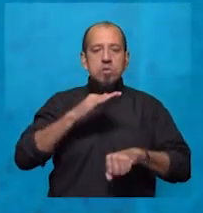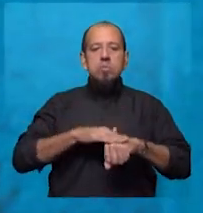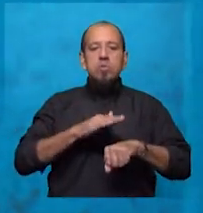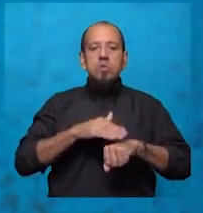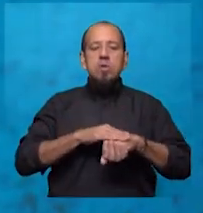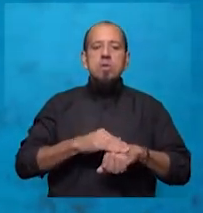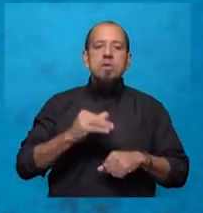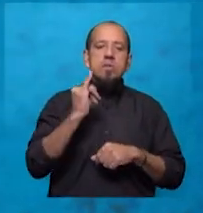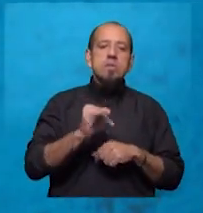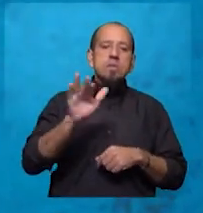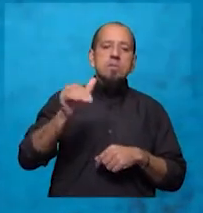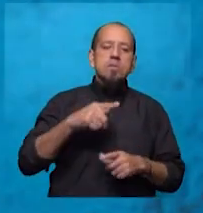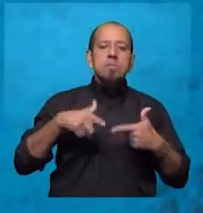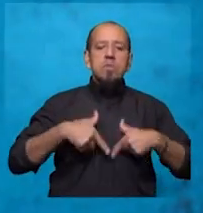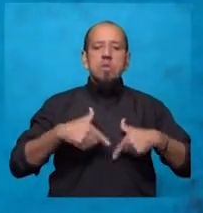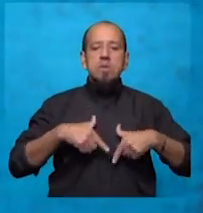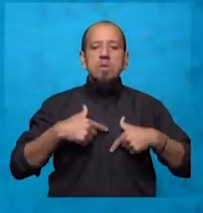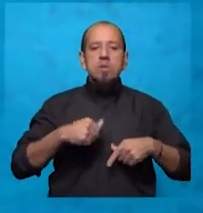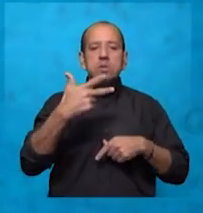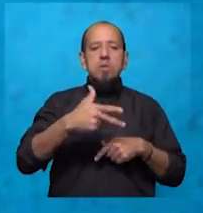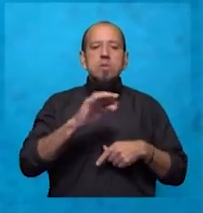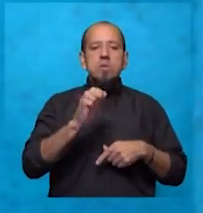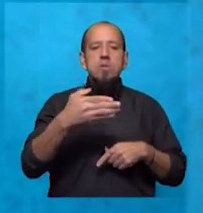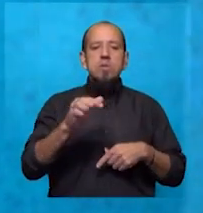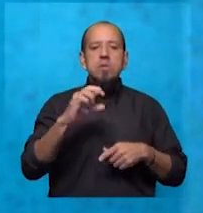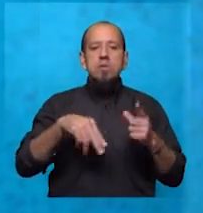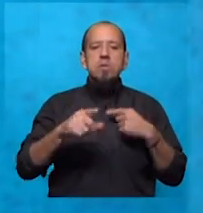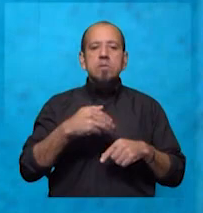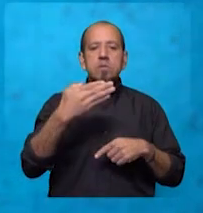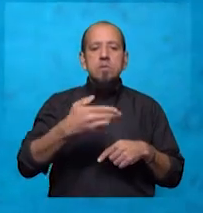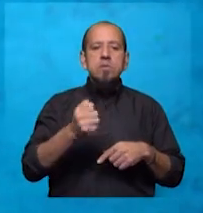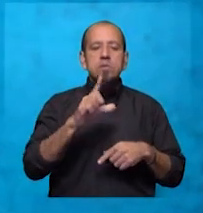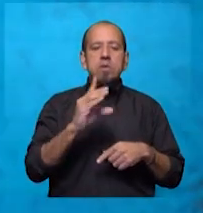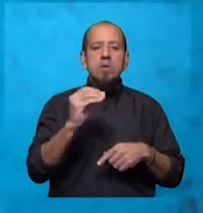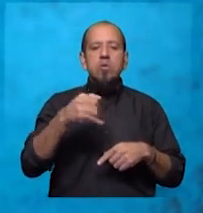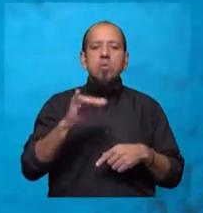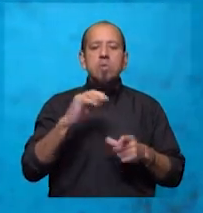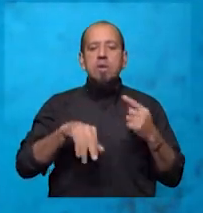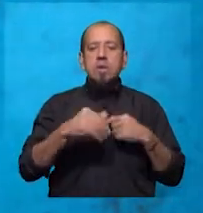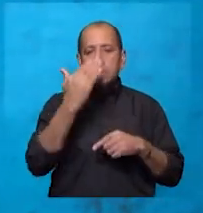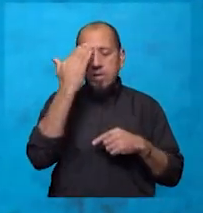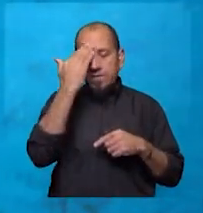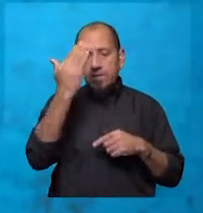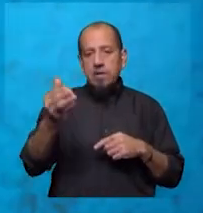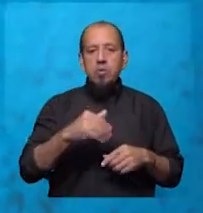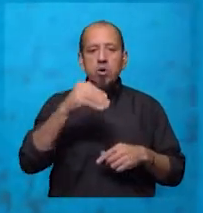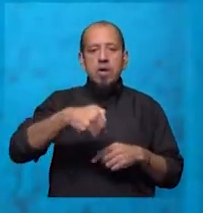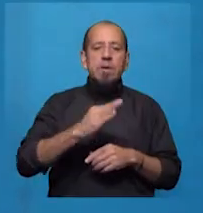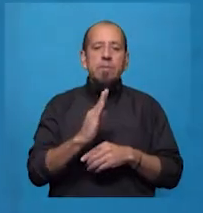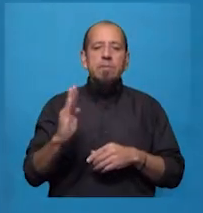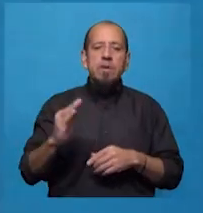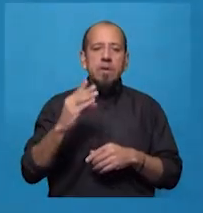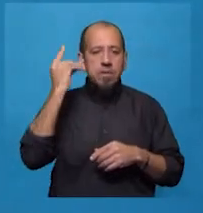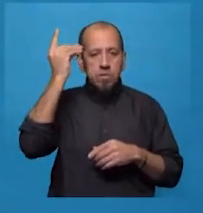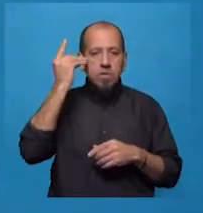de interpelar al ministro del interior Luis Alberto ojebre estamos hablando de Sebastián baldomir diputado del mpp del frente amplio Sebastián Bienvenido al lado de cómo estás Gracias